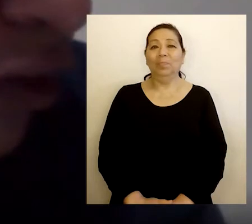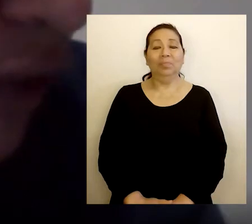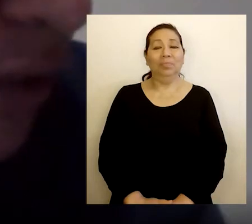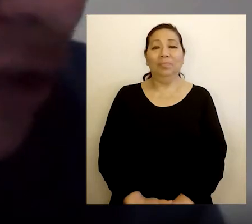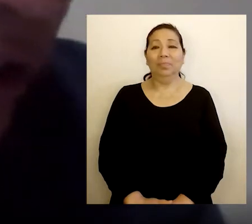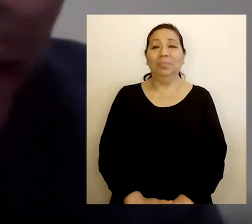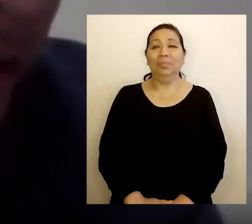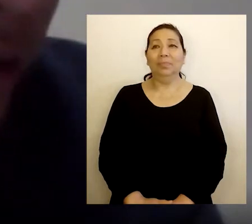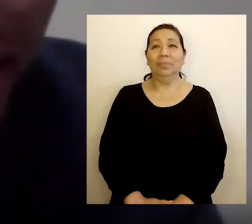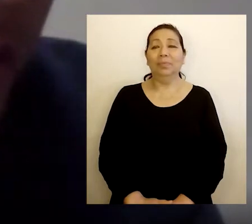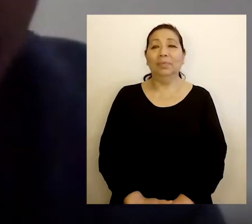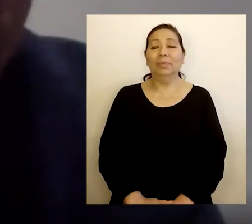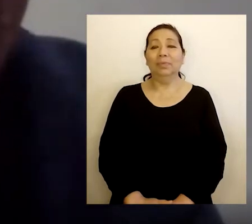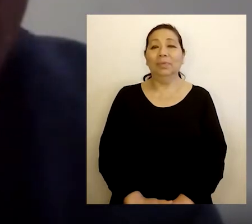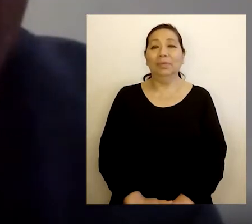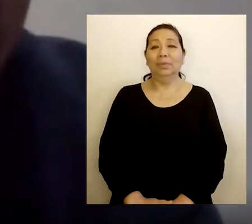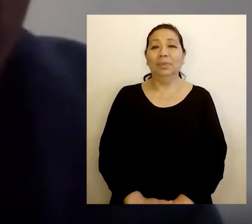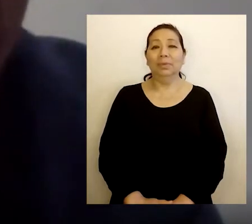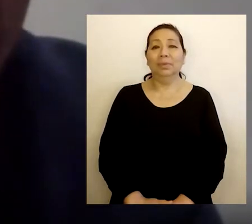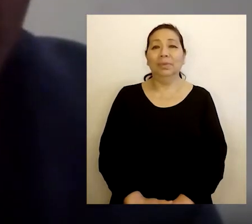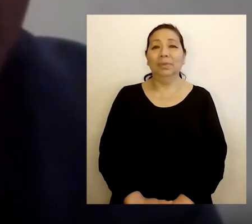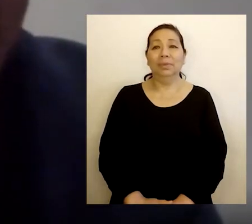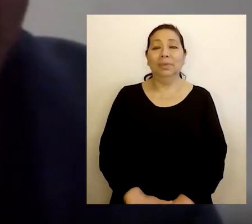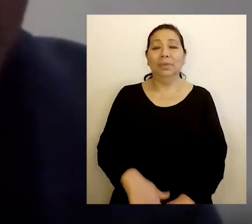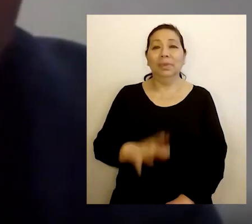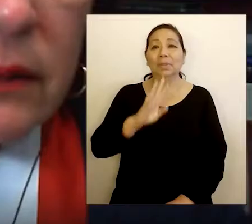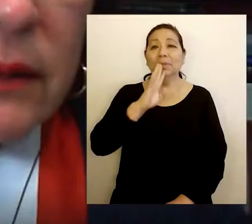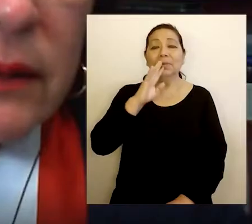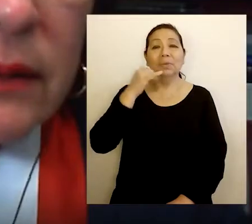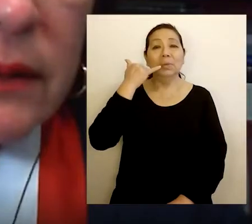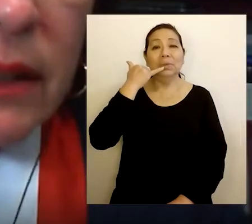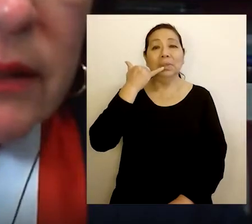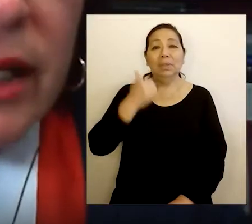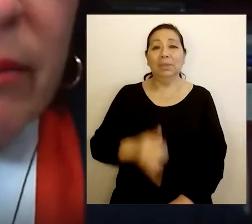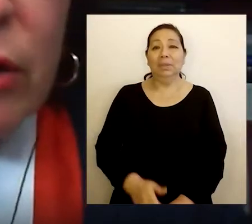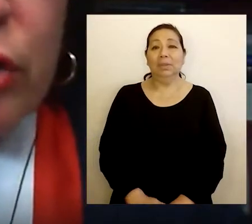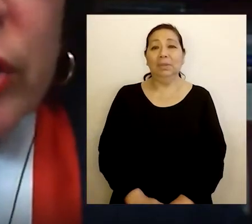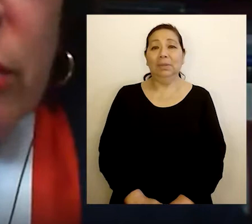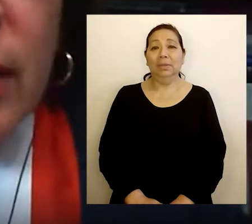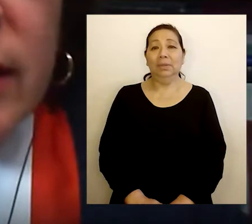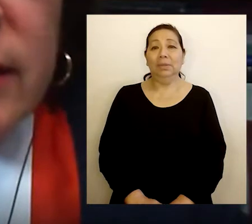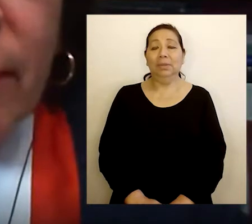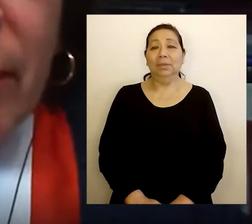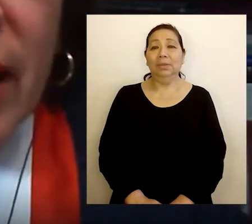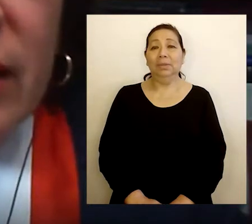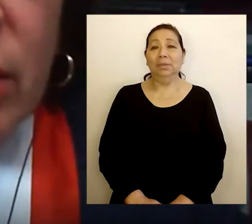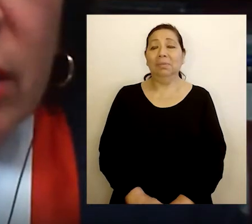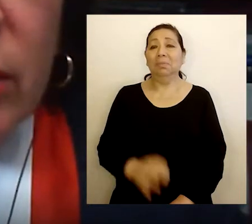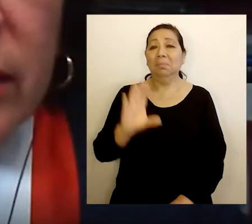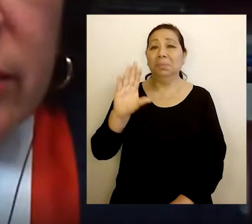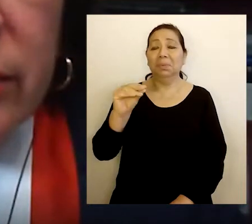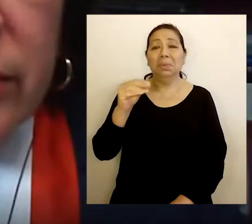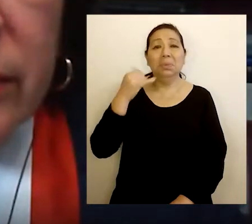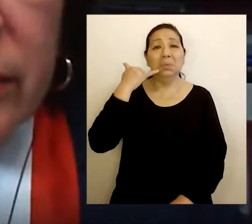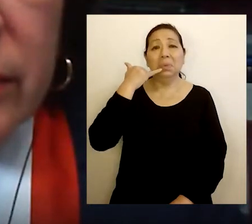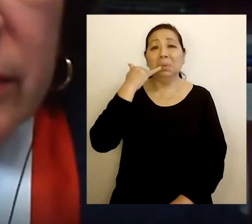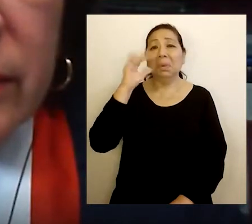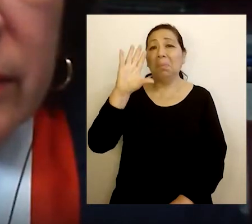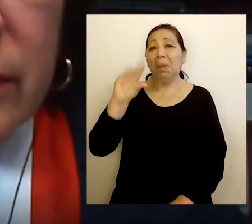Doctor Jorge Chero, estoy llamándolo a su celular. Se le está llamando su celular y está apagado, abogado.